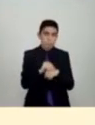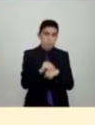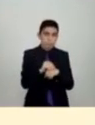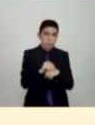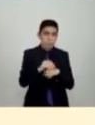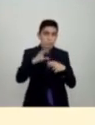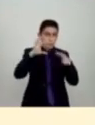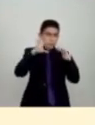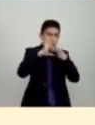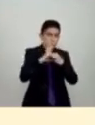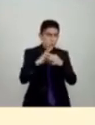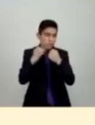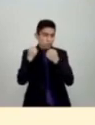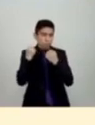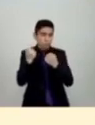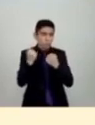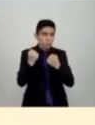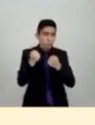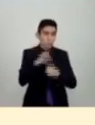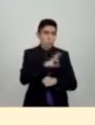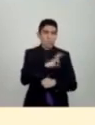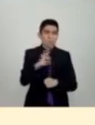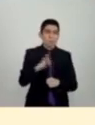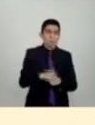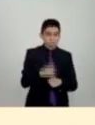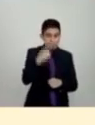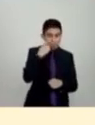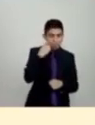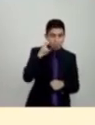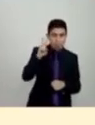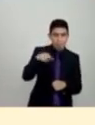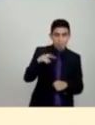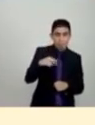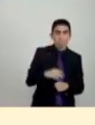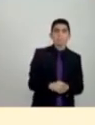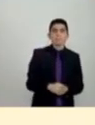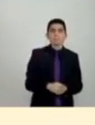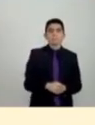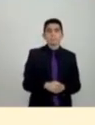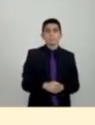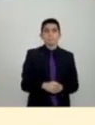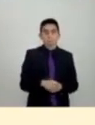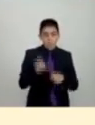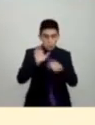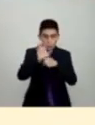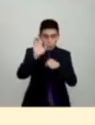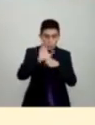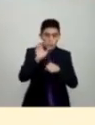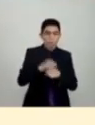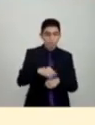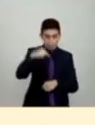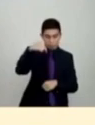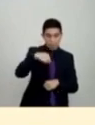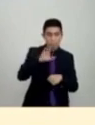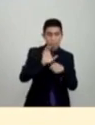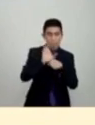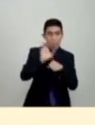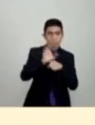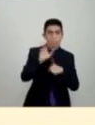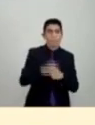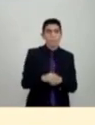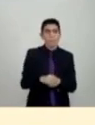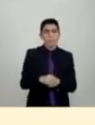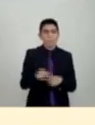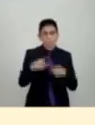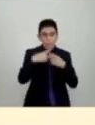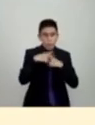tejido muy sólido. Y bueno, como te digo, fíjate, te hablo de Colombia. Aquí en Colombia partimos de